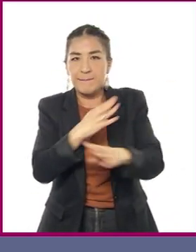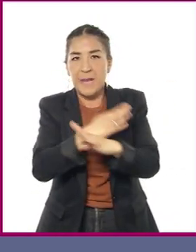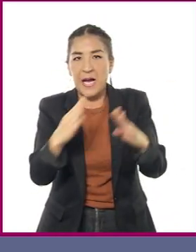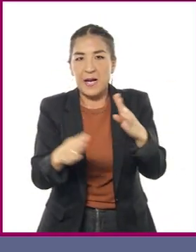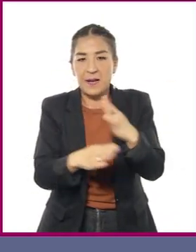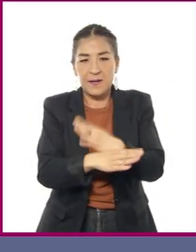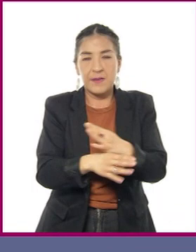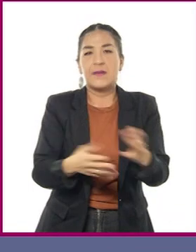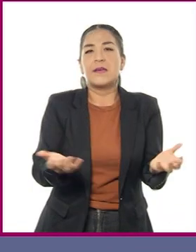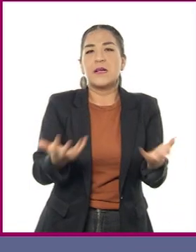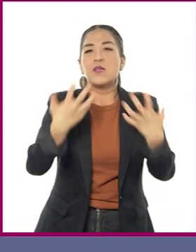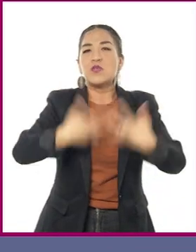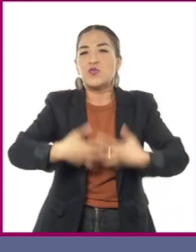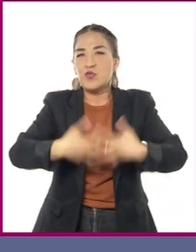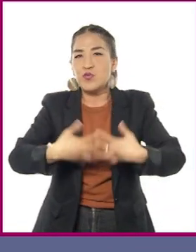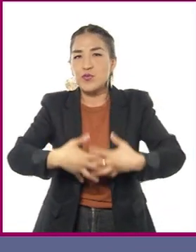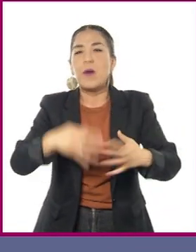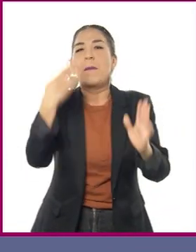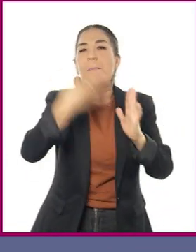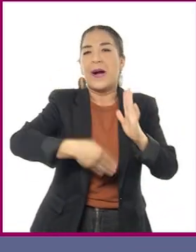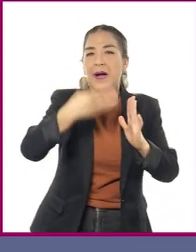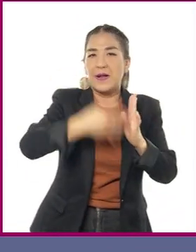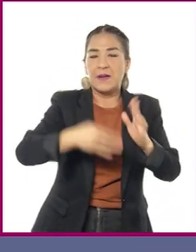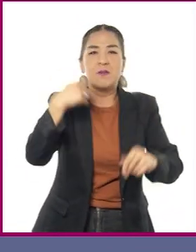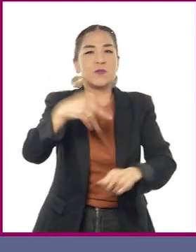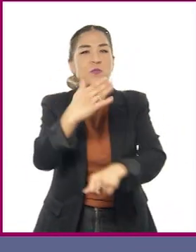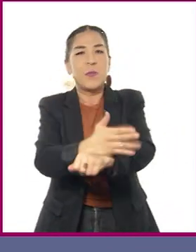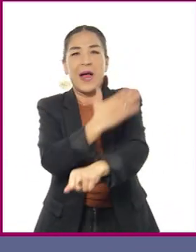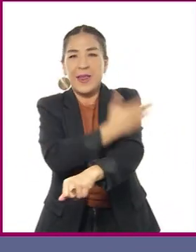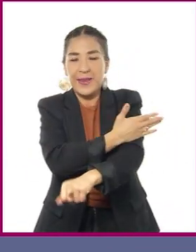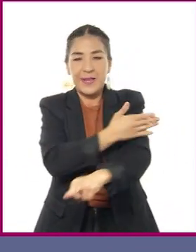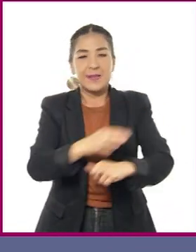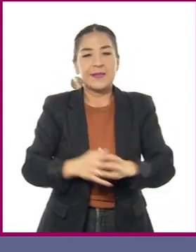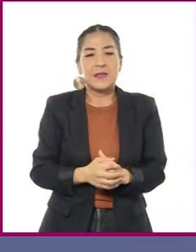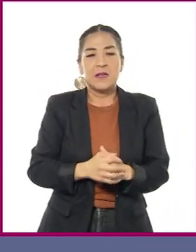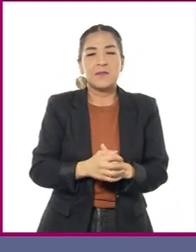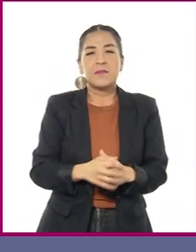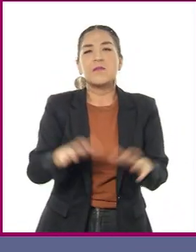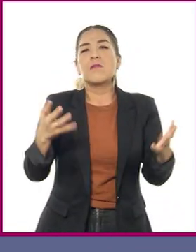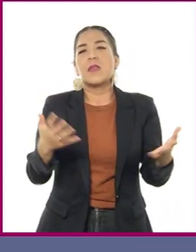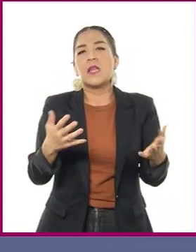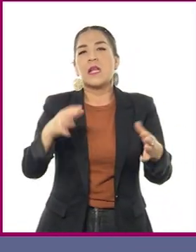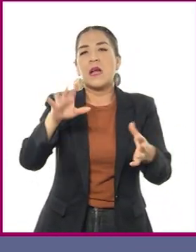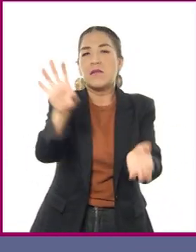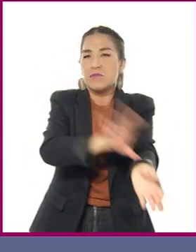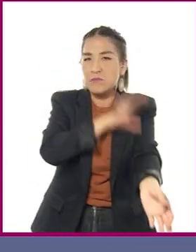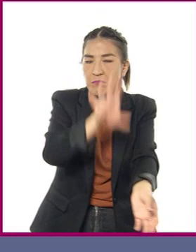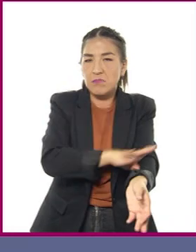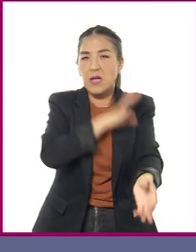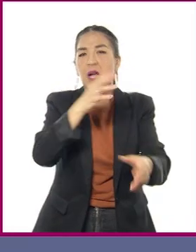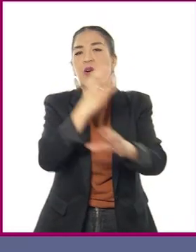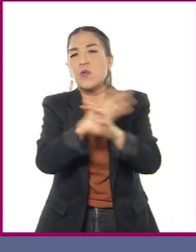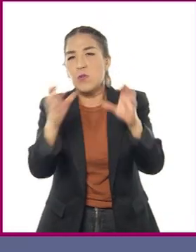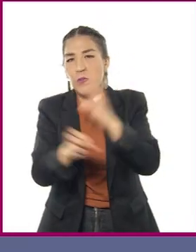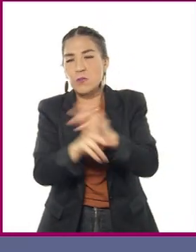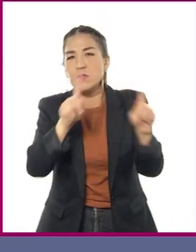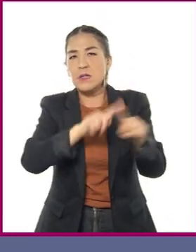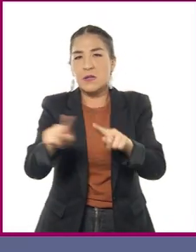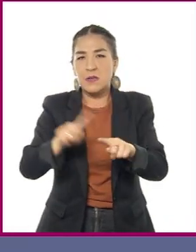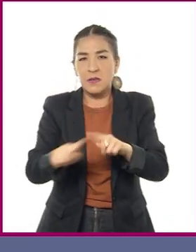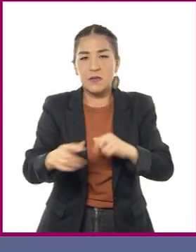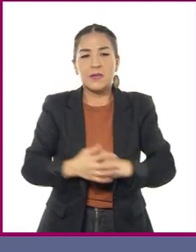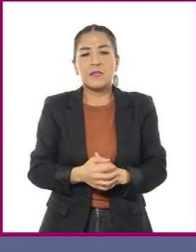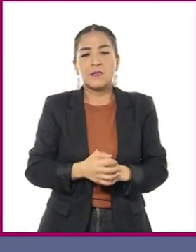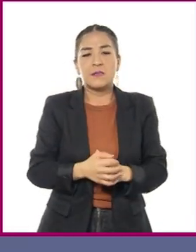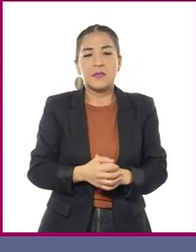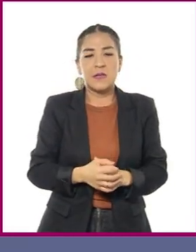producción industrial de madera, la producción de artículos electrónicos. Esto sería el sector